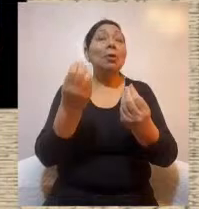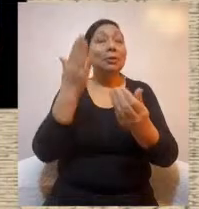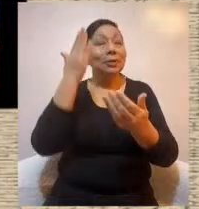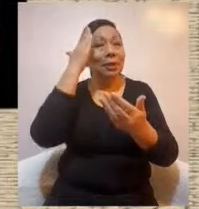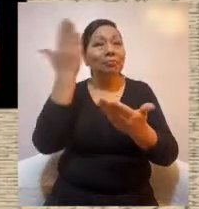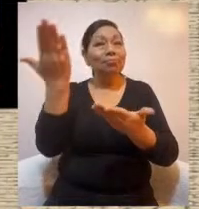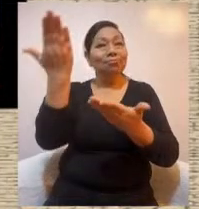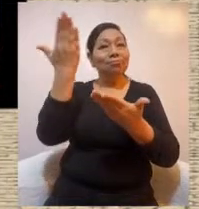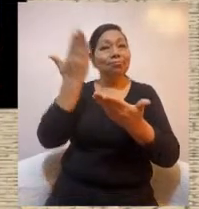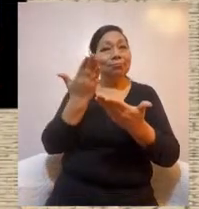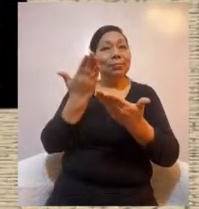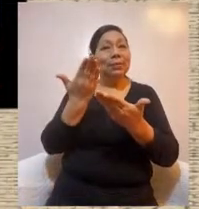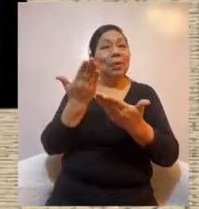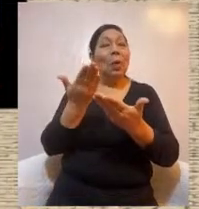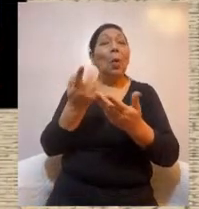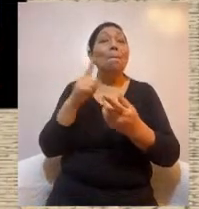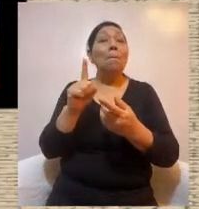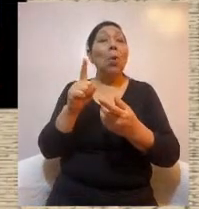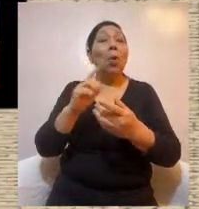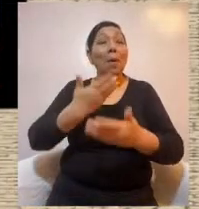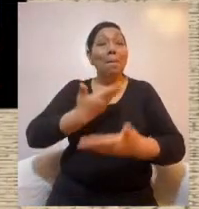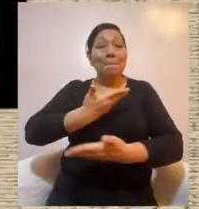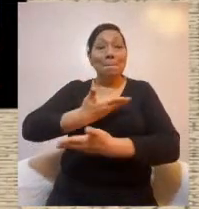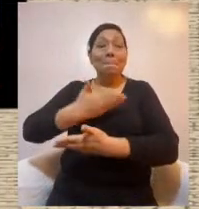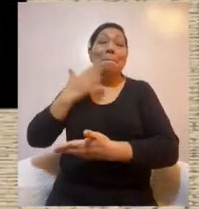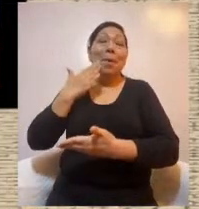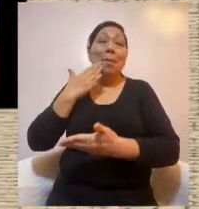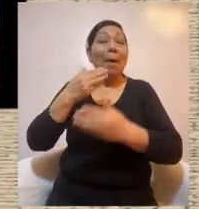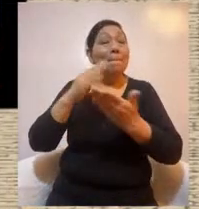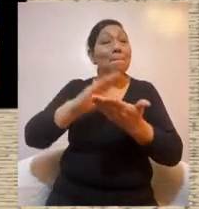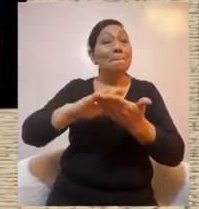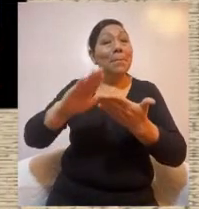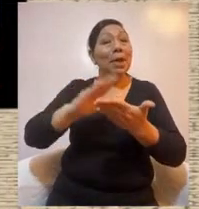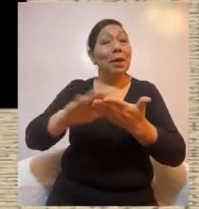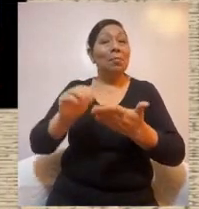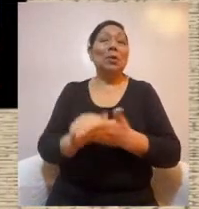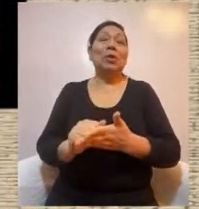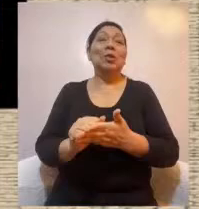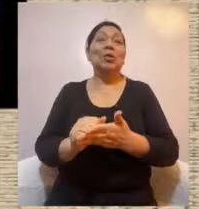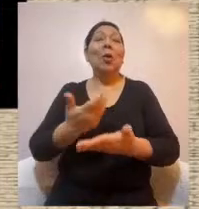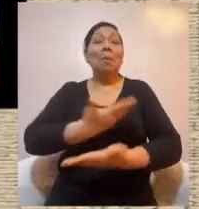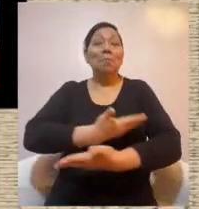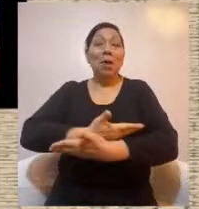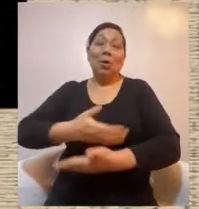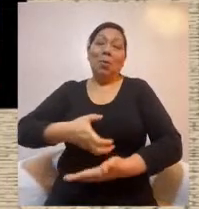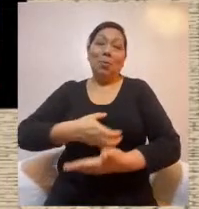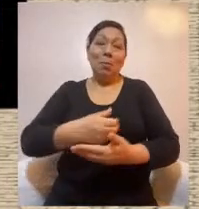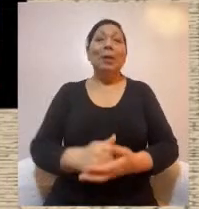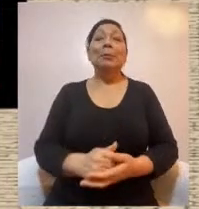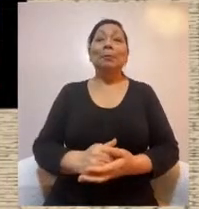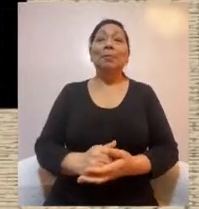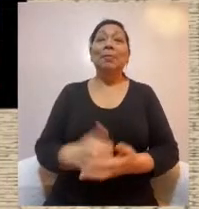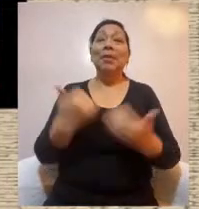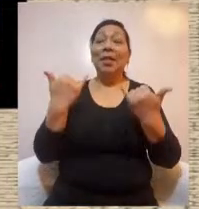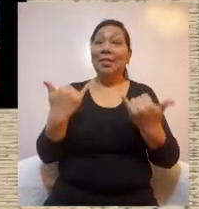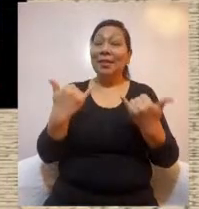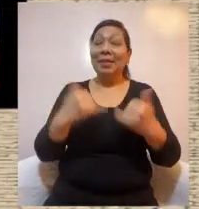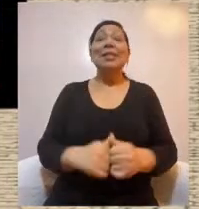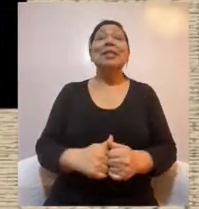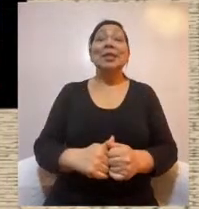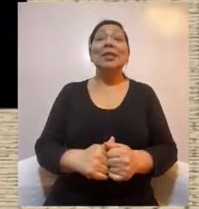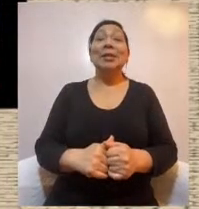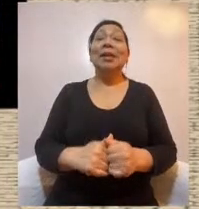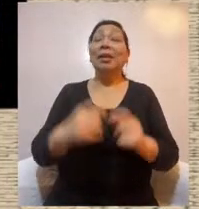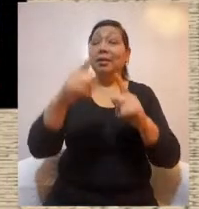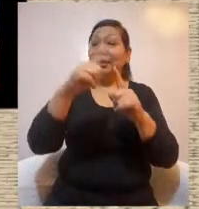el reconocimiento a la licencia por maternidad y el permiso por lactancia materna. De este